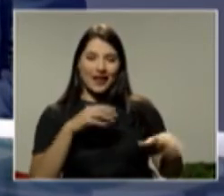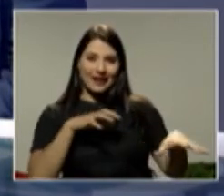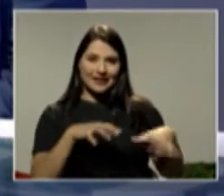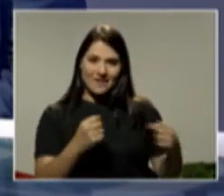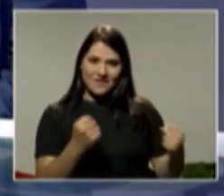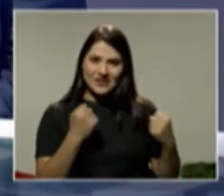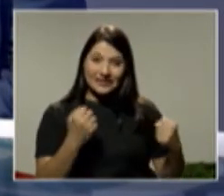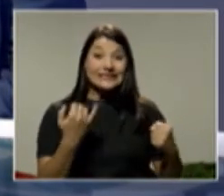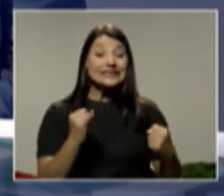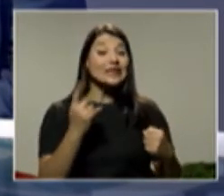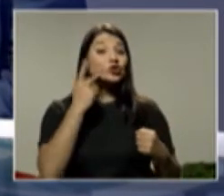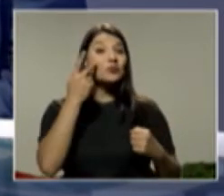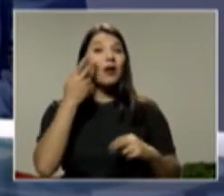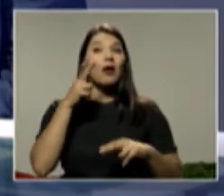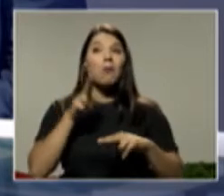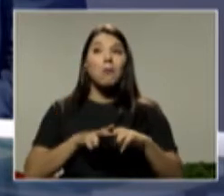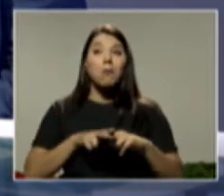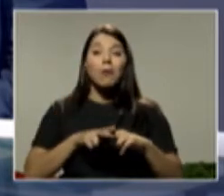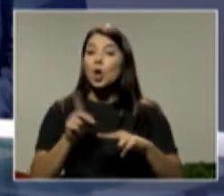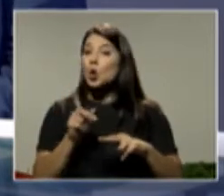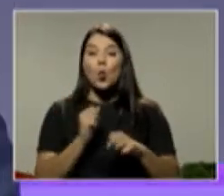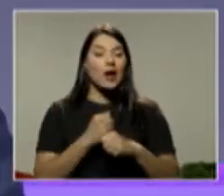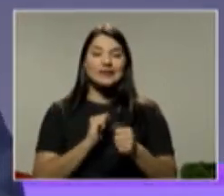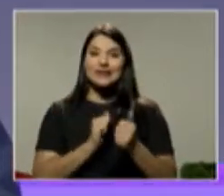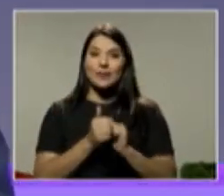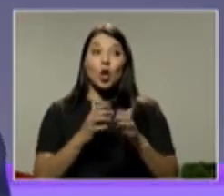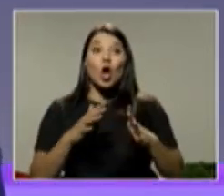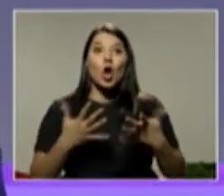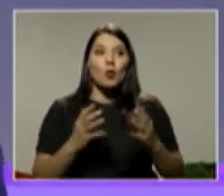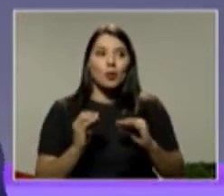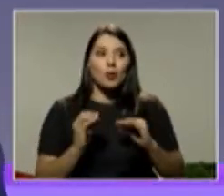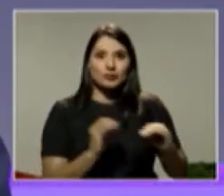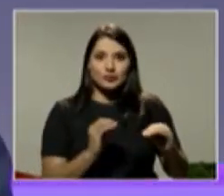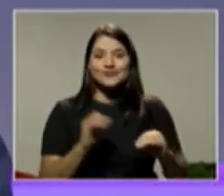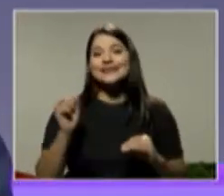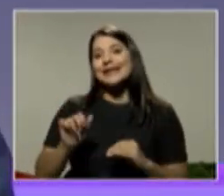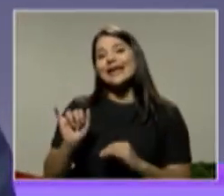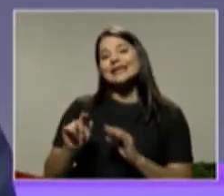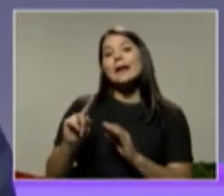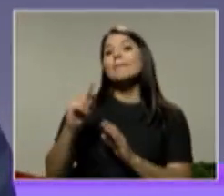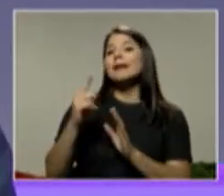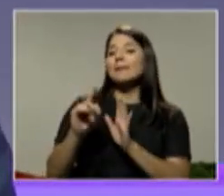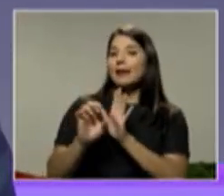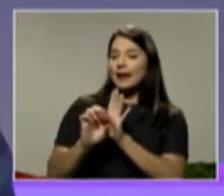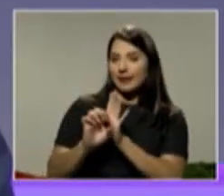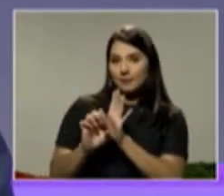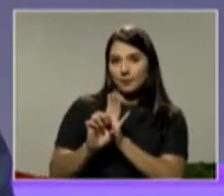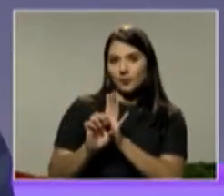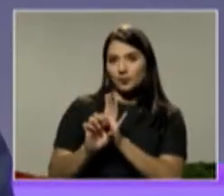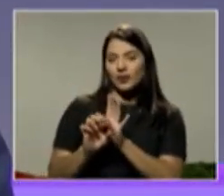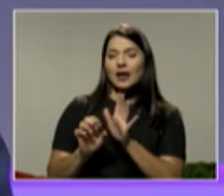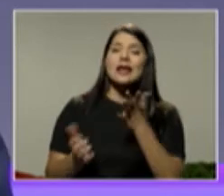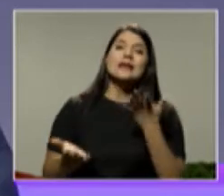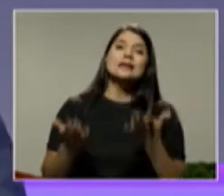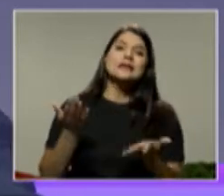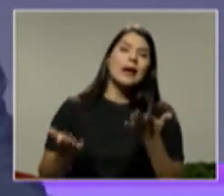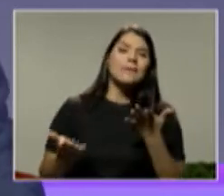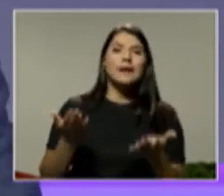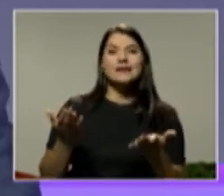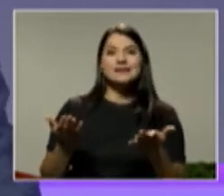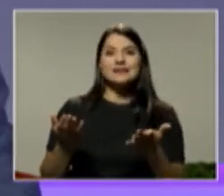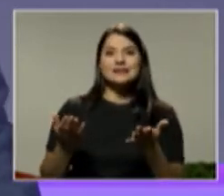padres sedentarios o que no hacen deportes? Bueno, ese es el primer ejemplo, ¿verdad? Quizás uno